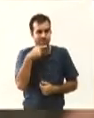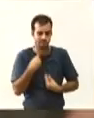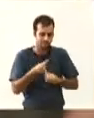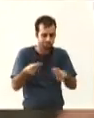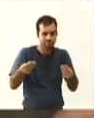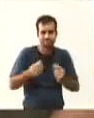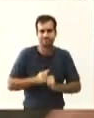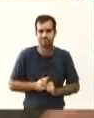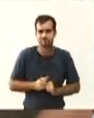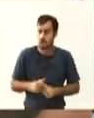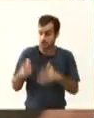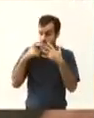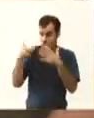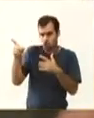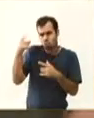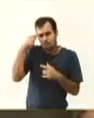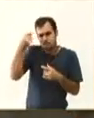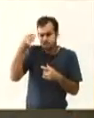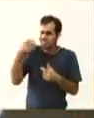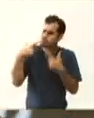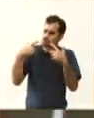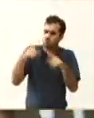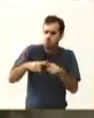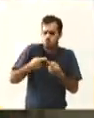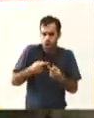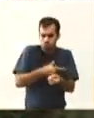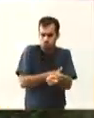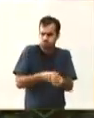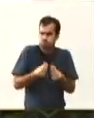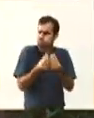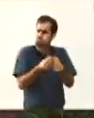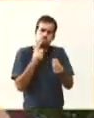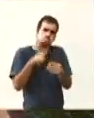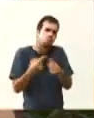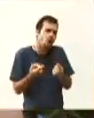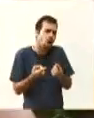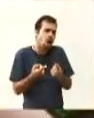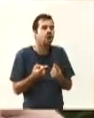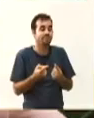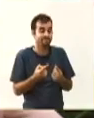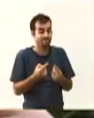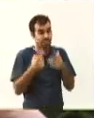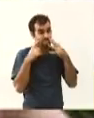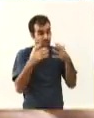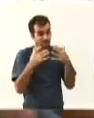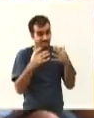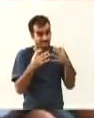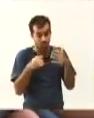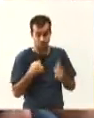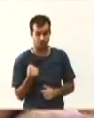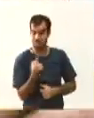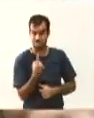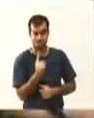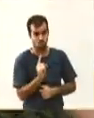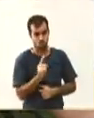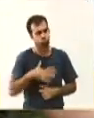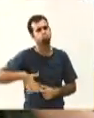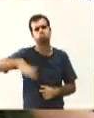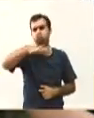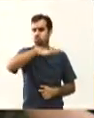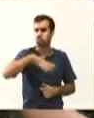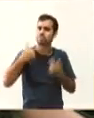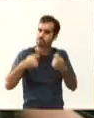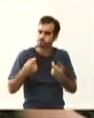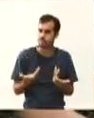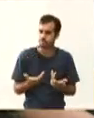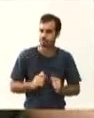crees que va a ser tu aporte para el país en general? Va a ser importante, pero no es tarea de uno solo, es tarea de todos. Es eso,